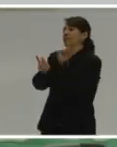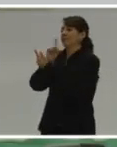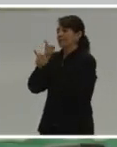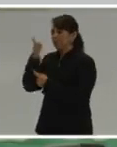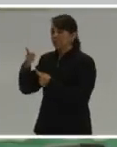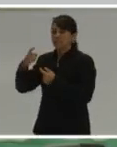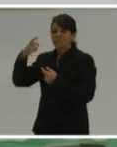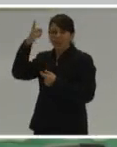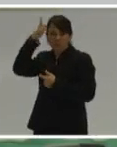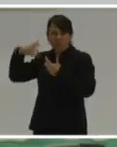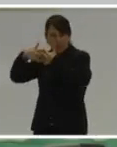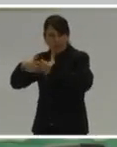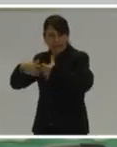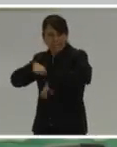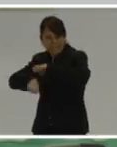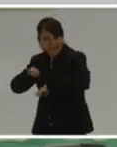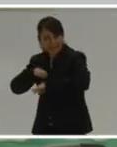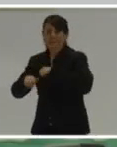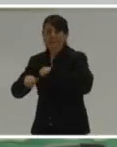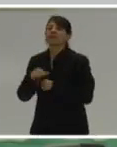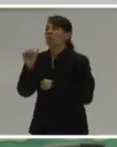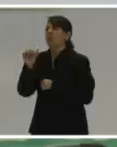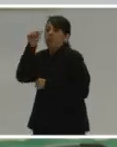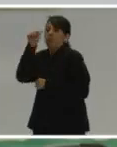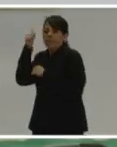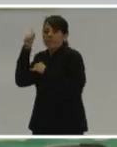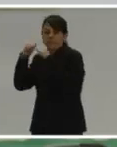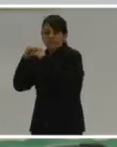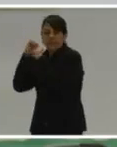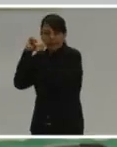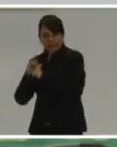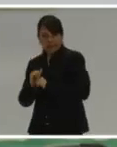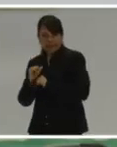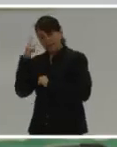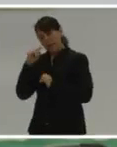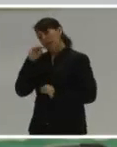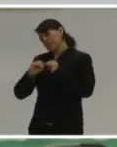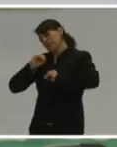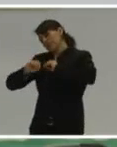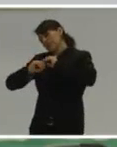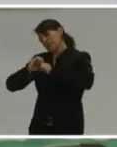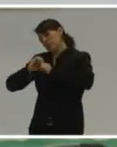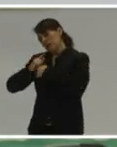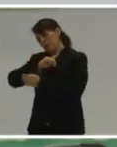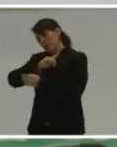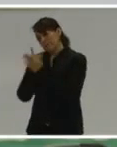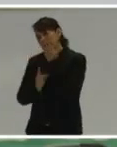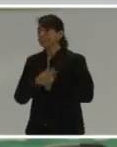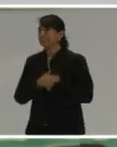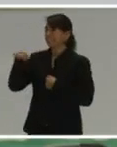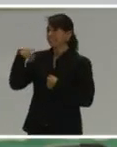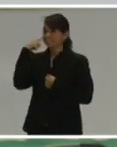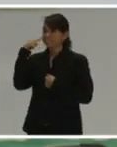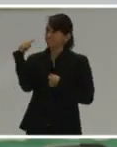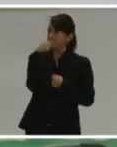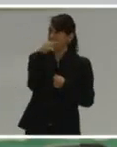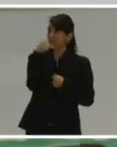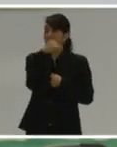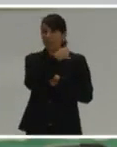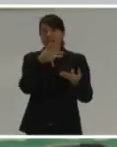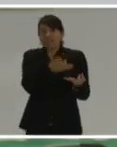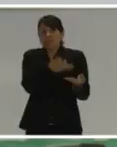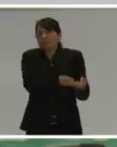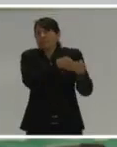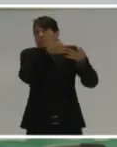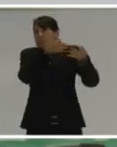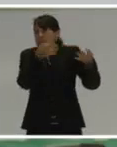cuestión de extracción minera, le dice, mire, el punto llega al lado, a mi terreno y ahí están mis